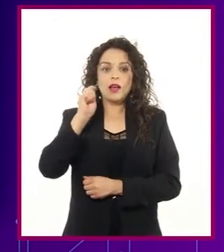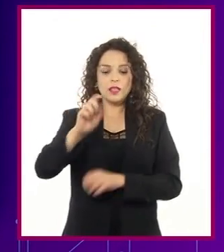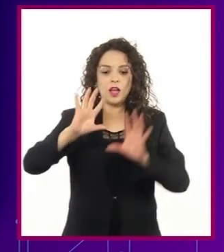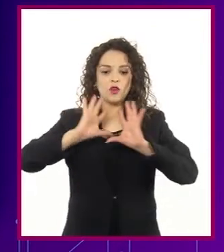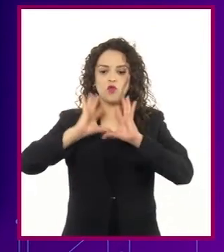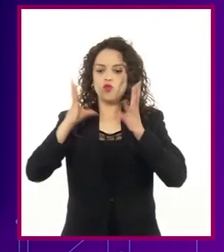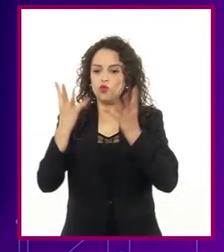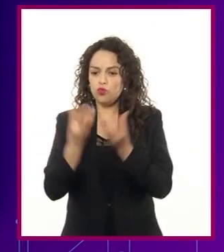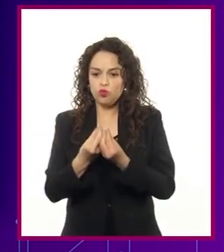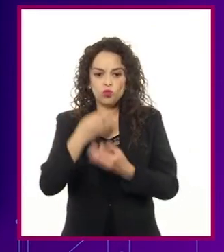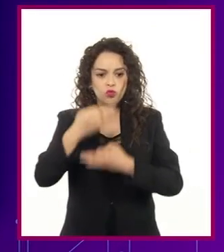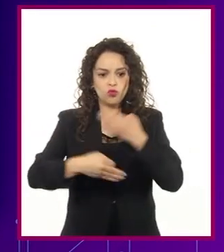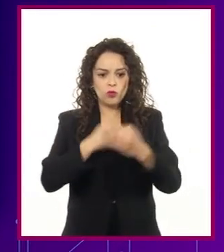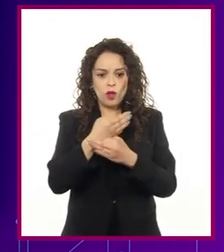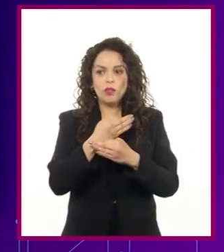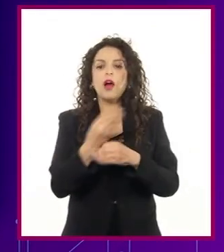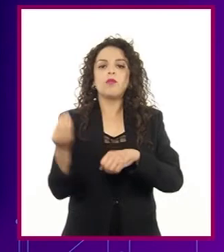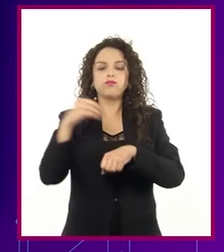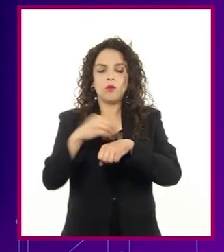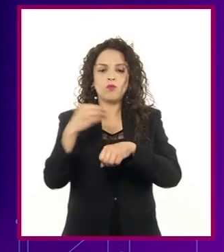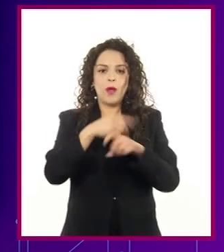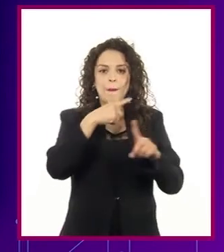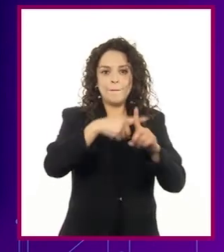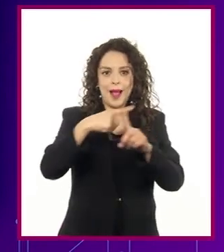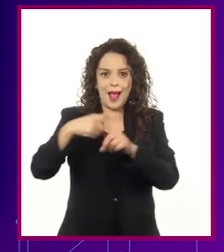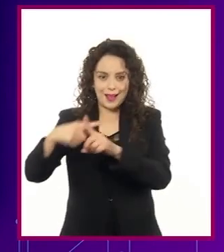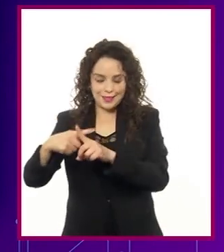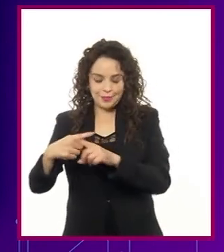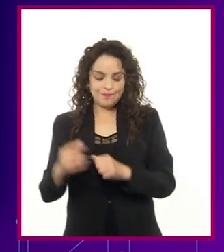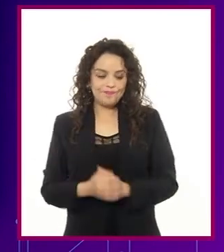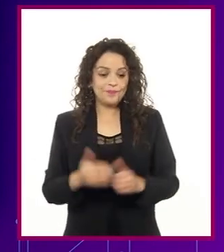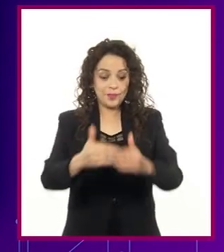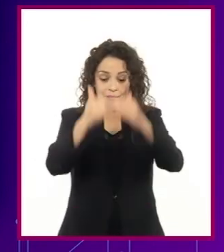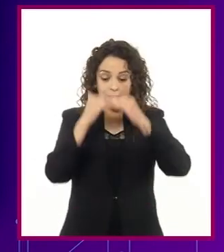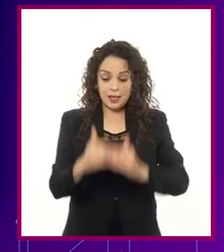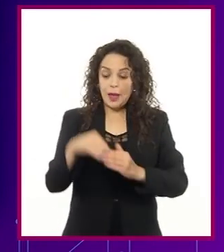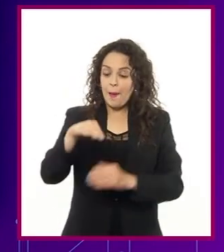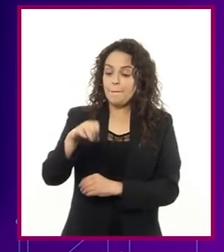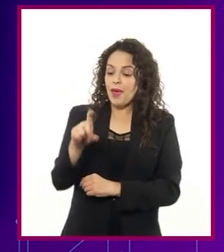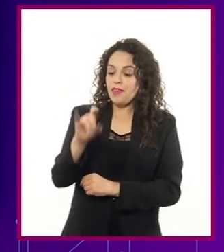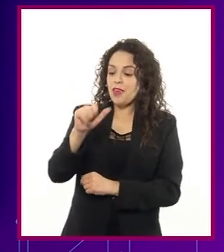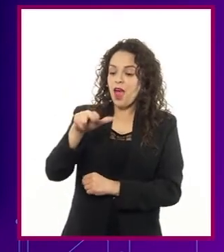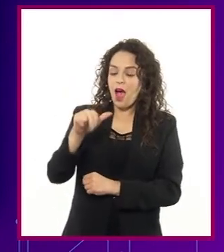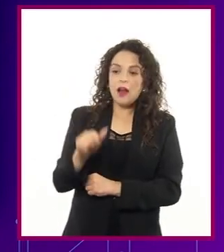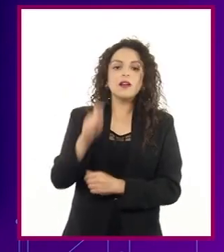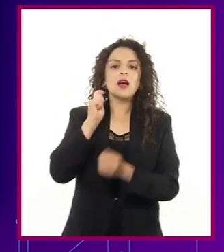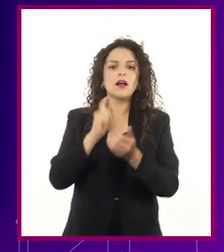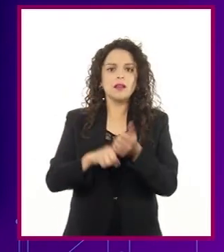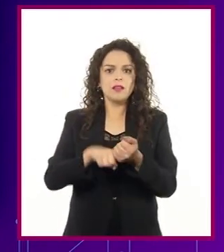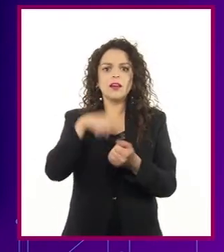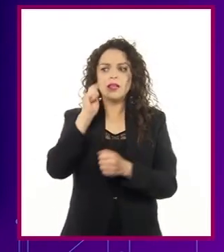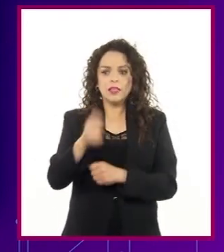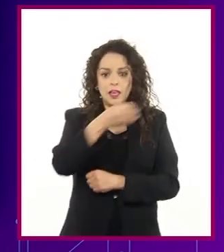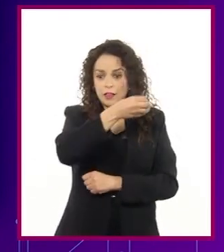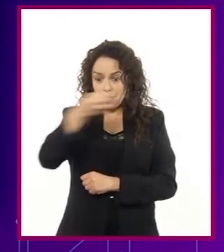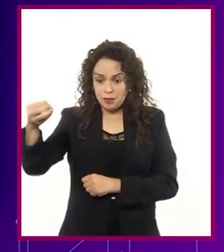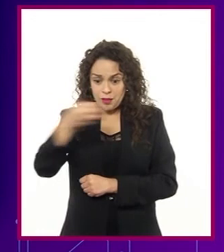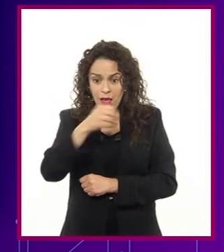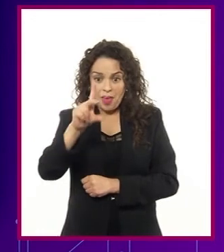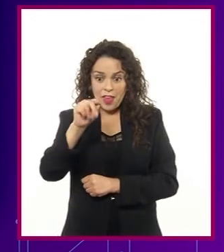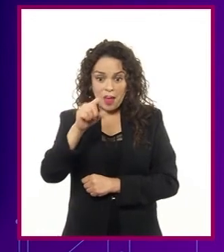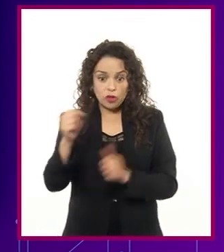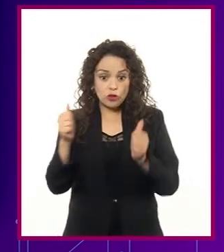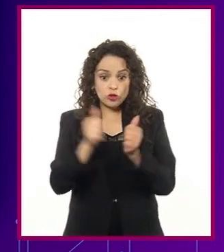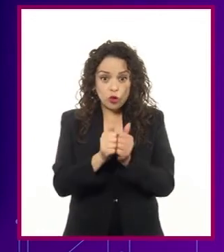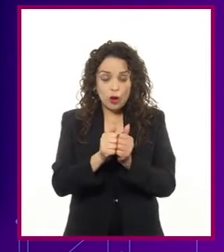de datos. Mediana es el valor que se ubica en el centro al ordenar el conjunto de datos, o